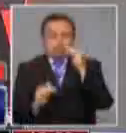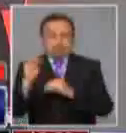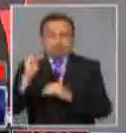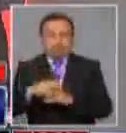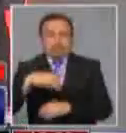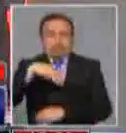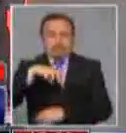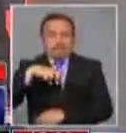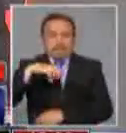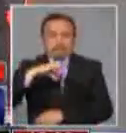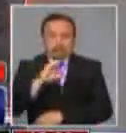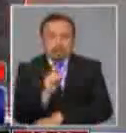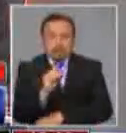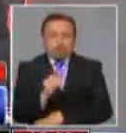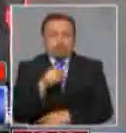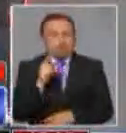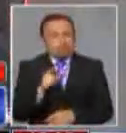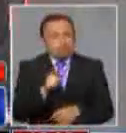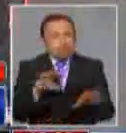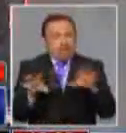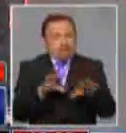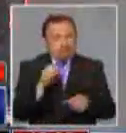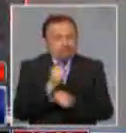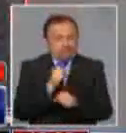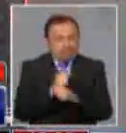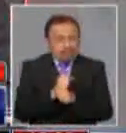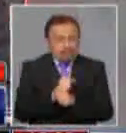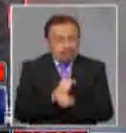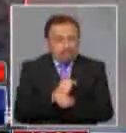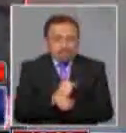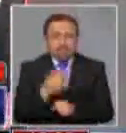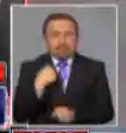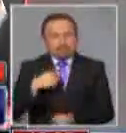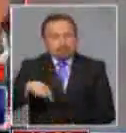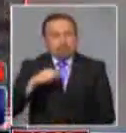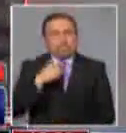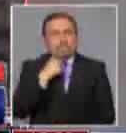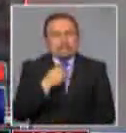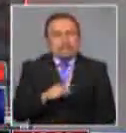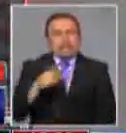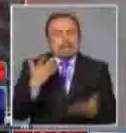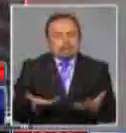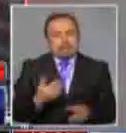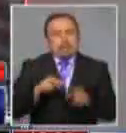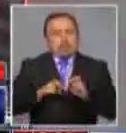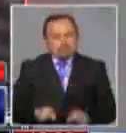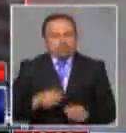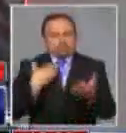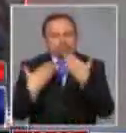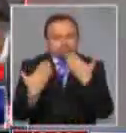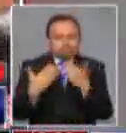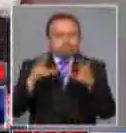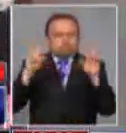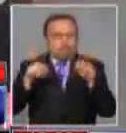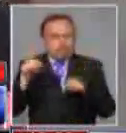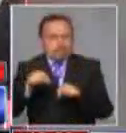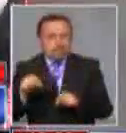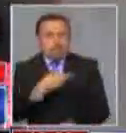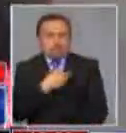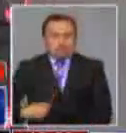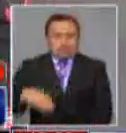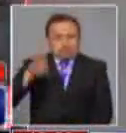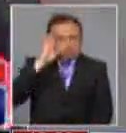ahí Eso es tener una agenda de trabajo nosotros queremos tener la oportunidad de dialogar sobre este tema que la presidenta